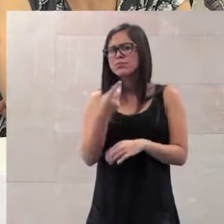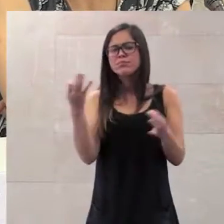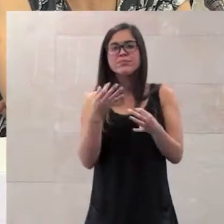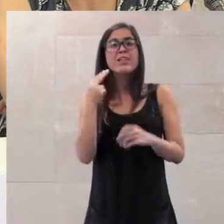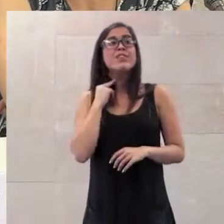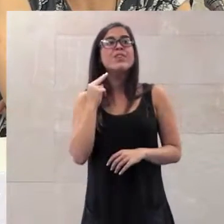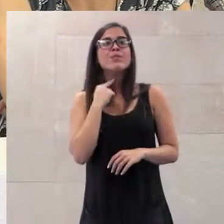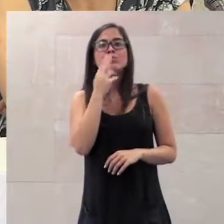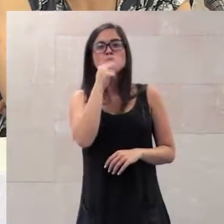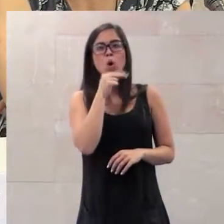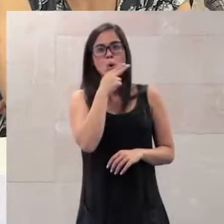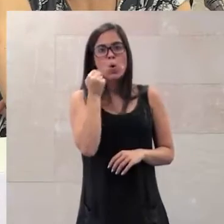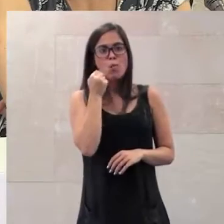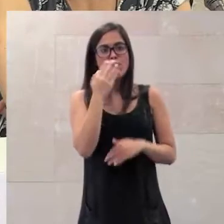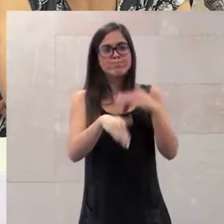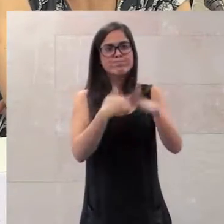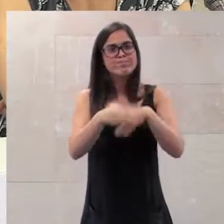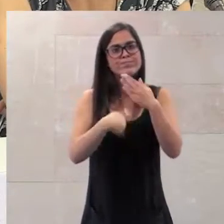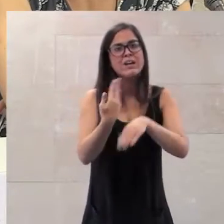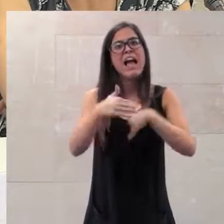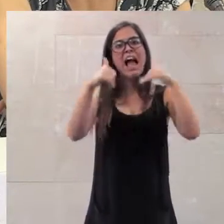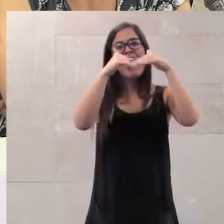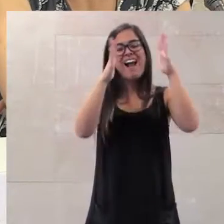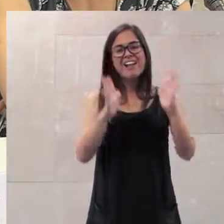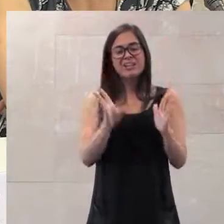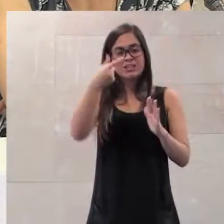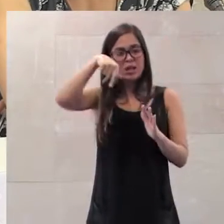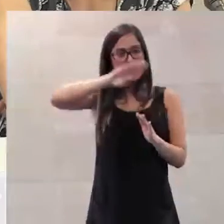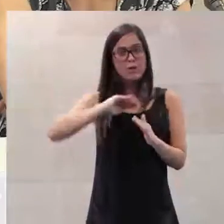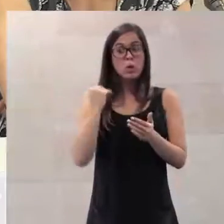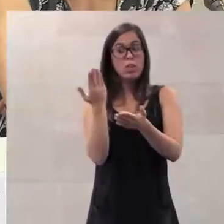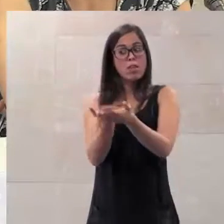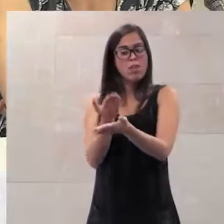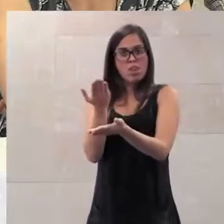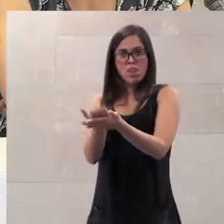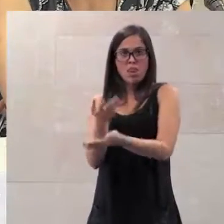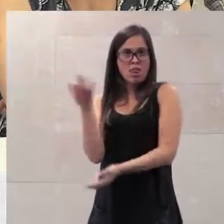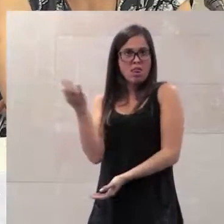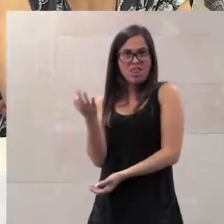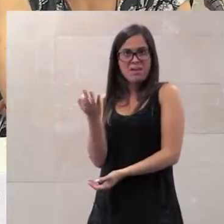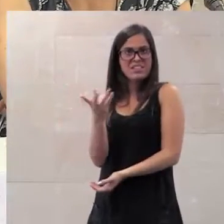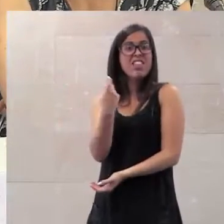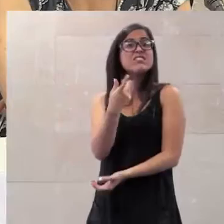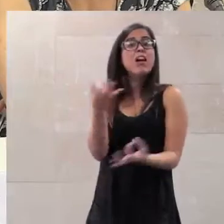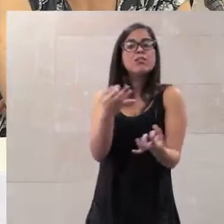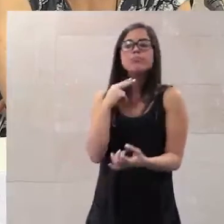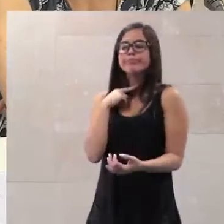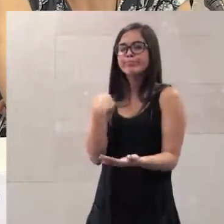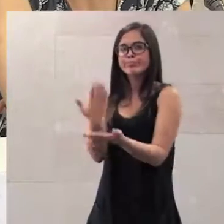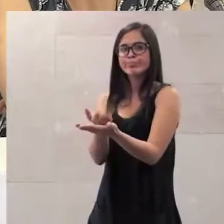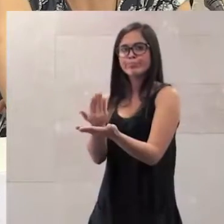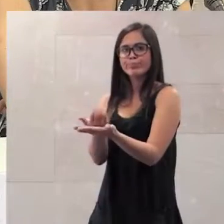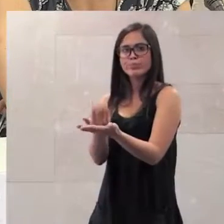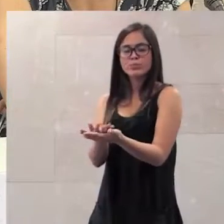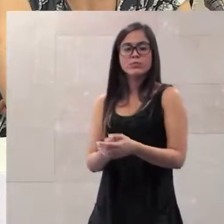la Diputación tiene un compromiso de llevar adelante una casa y que vosotras tenéis que ir pidiéndole lo que vayáis necesitando, ¿no? De